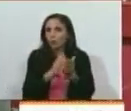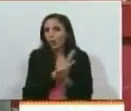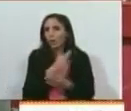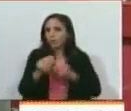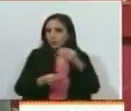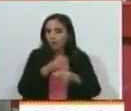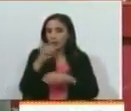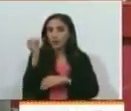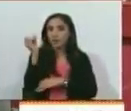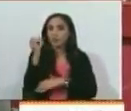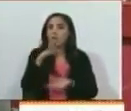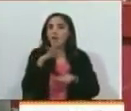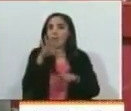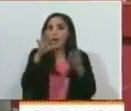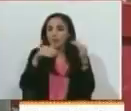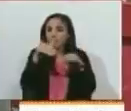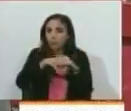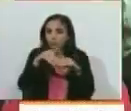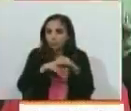República.